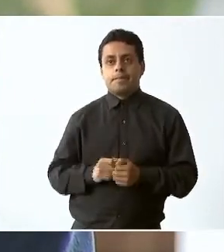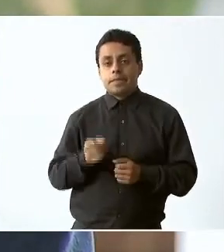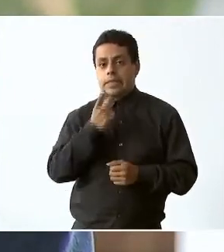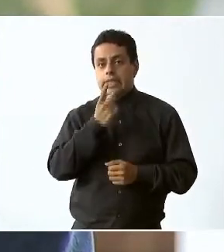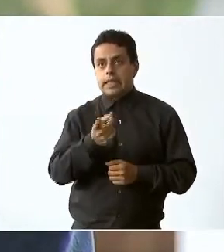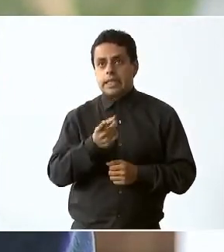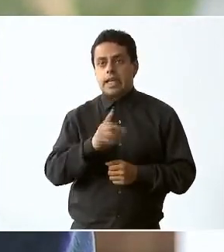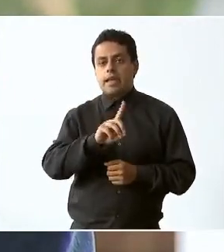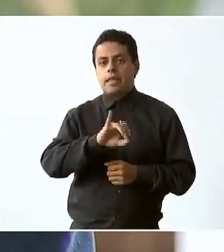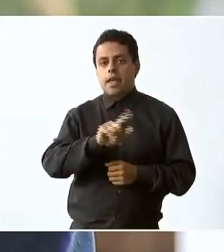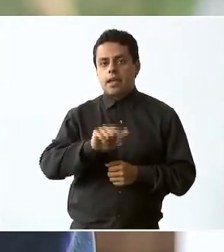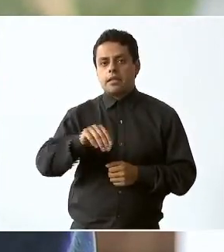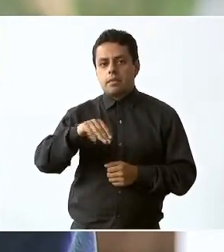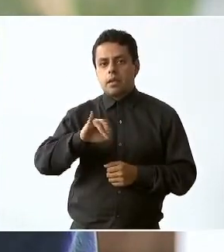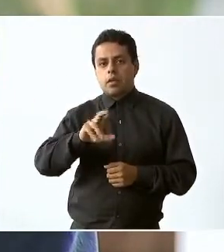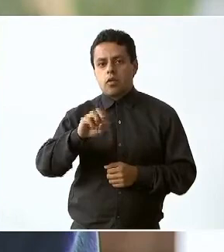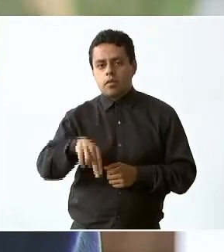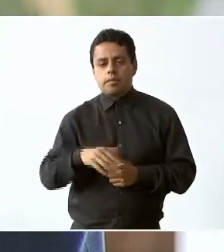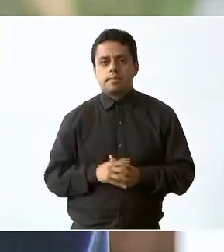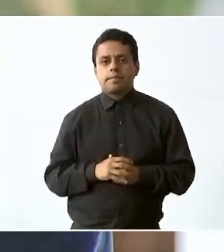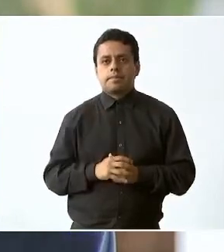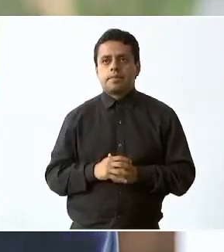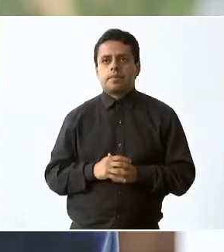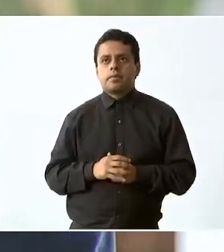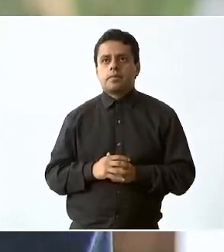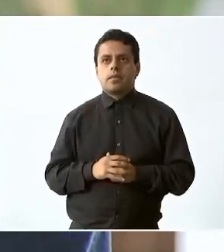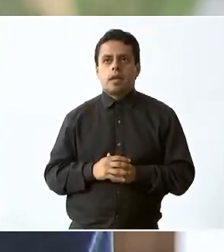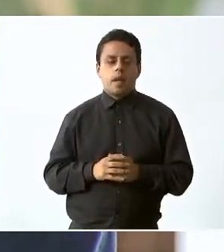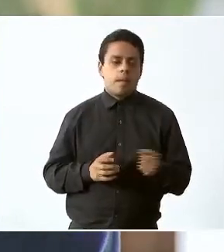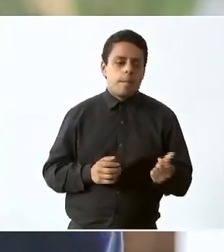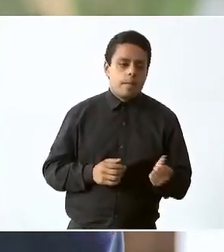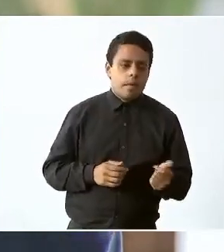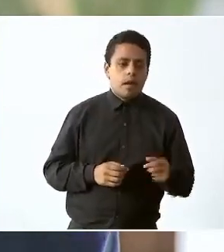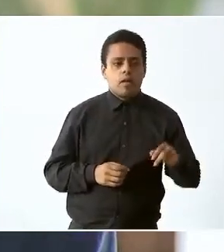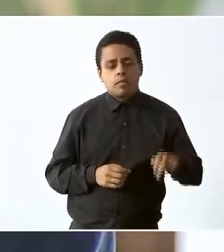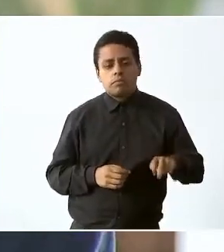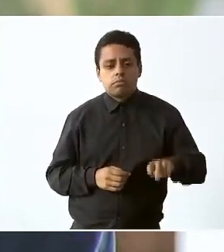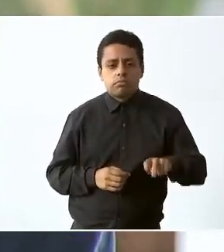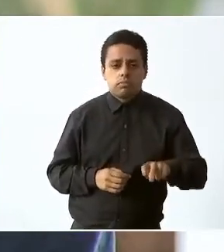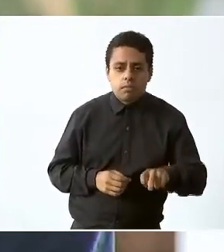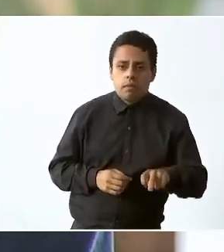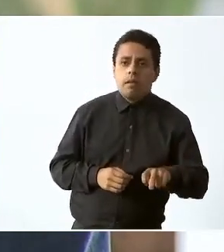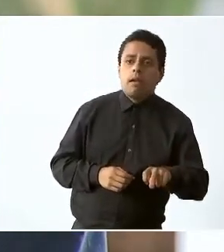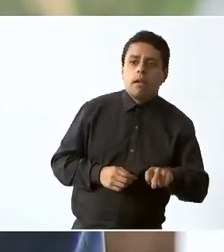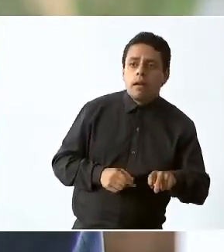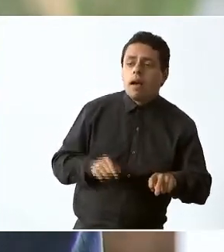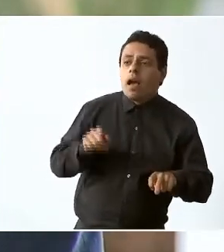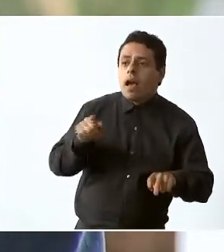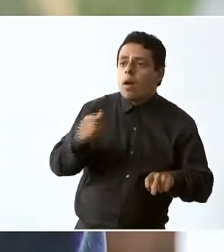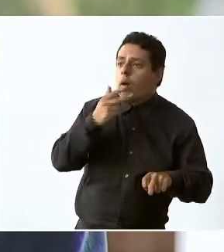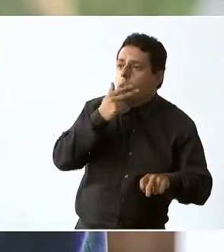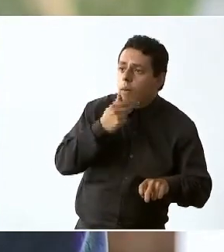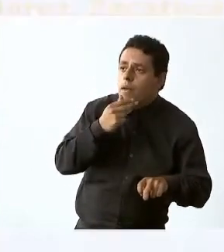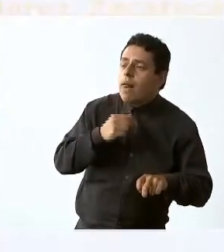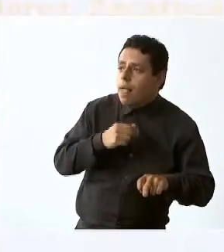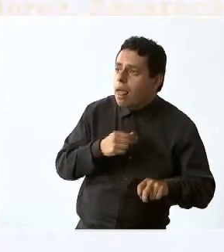Decía Díaz Mirón, que como el perro que lame la mano de su